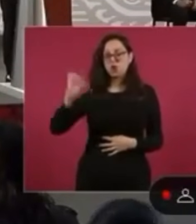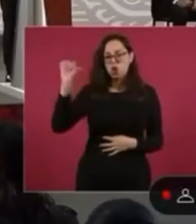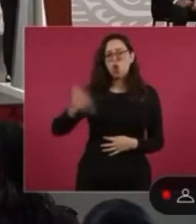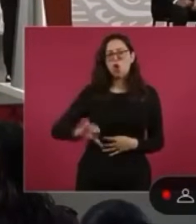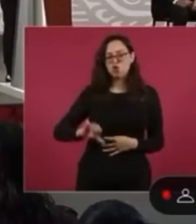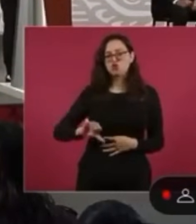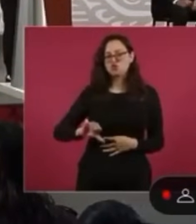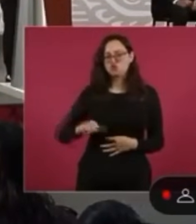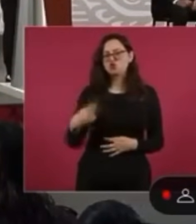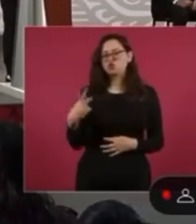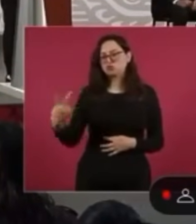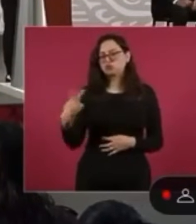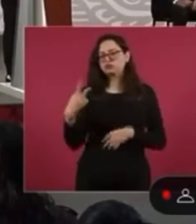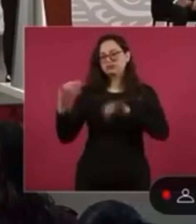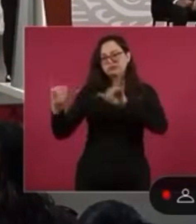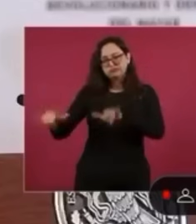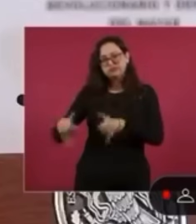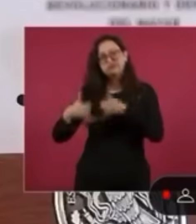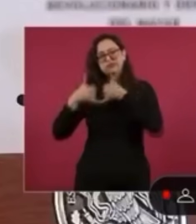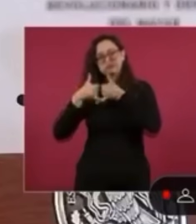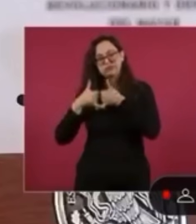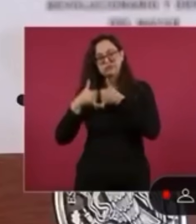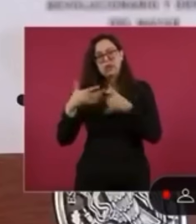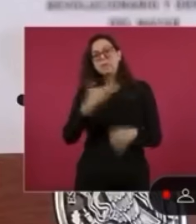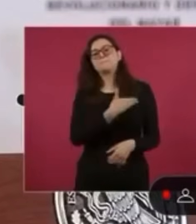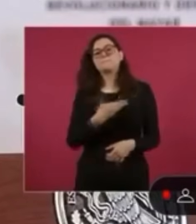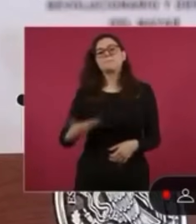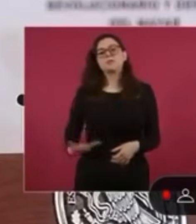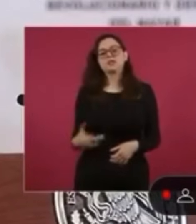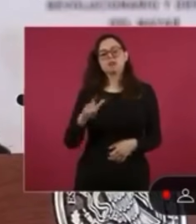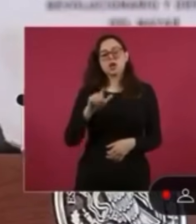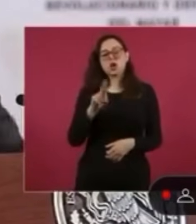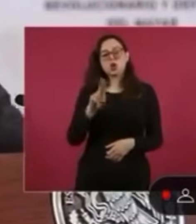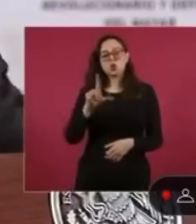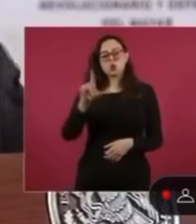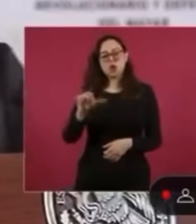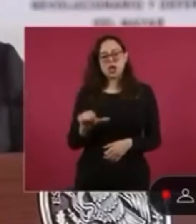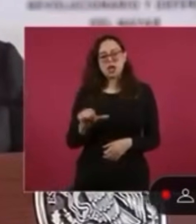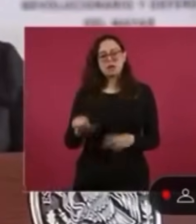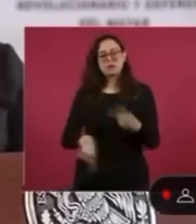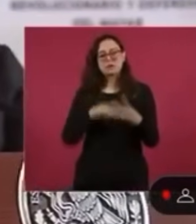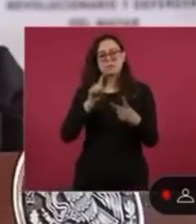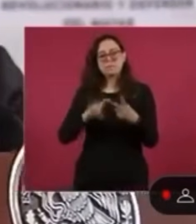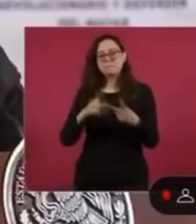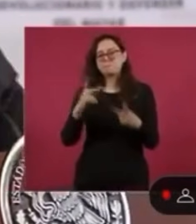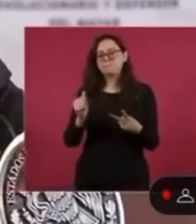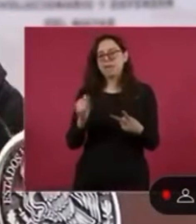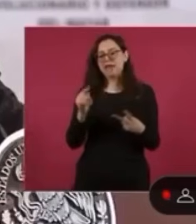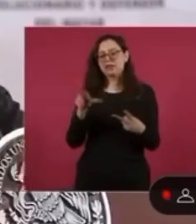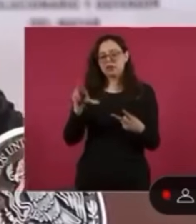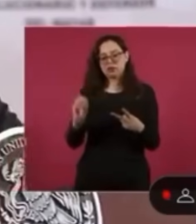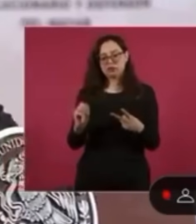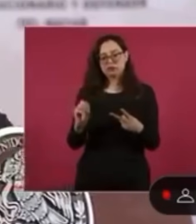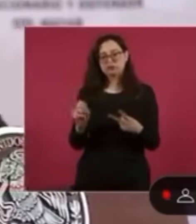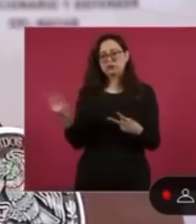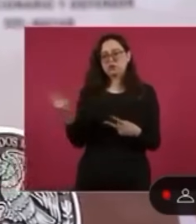Hablemos por teléfono con el presidente Lula y con el presidente Petro.